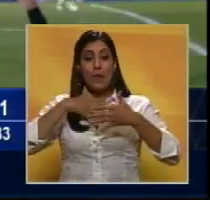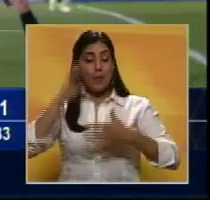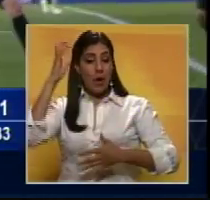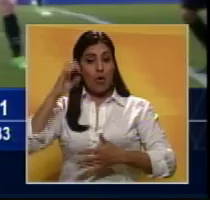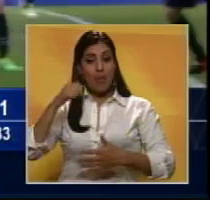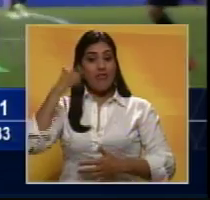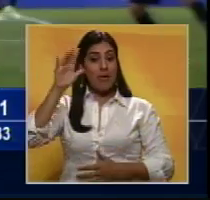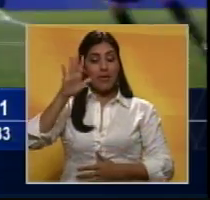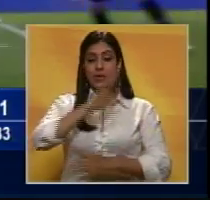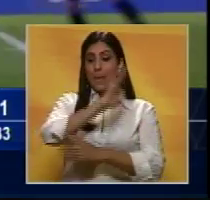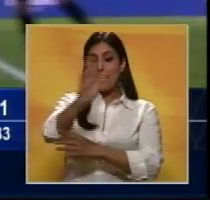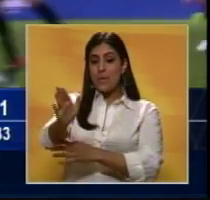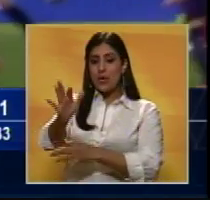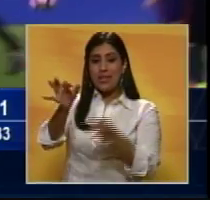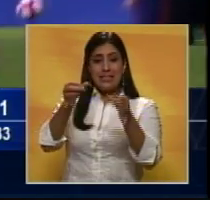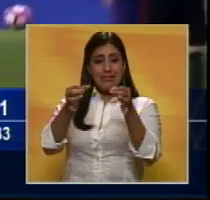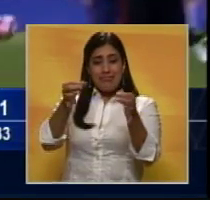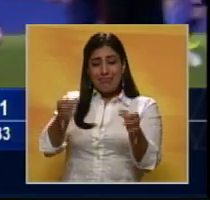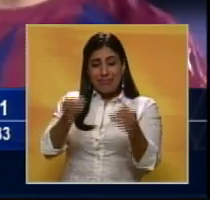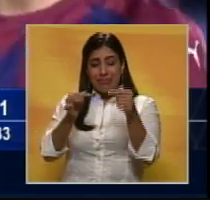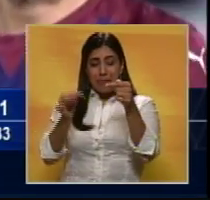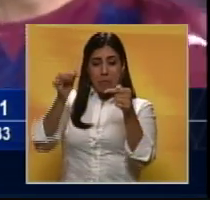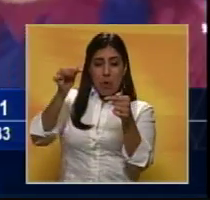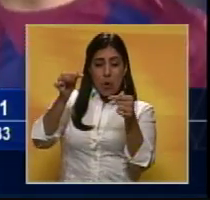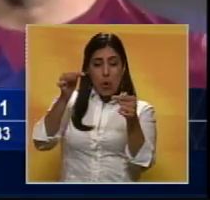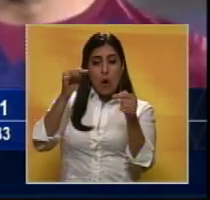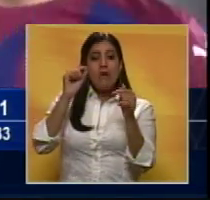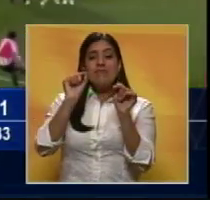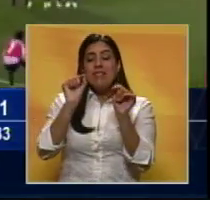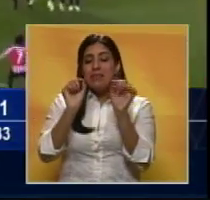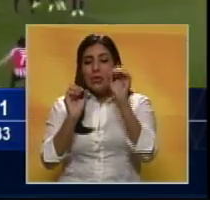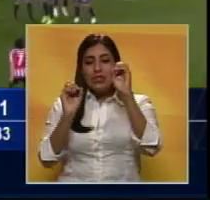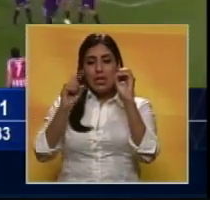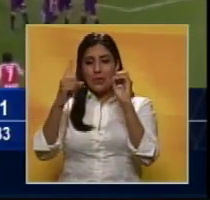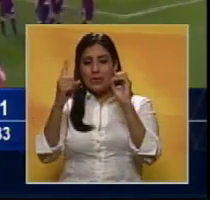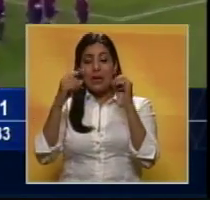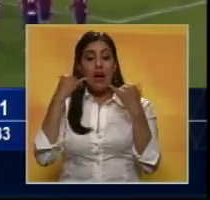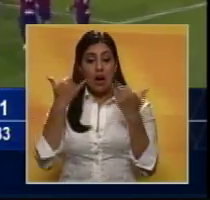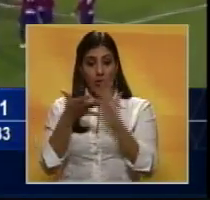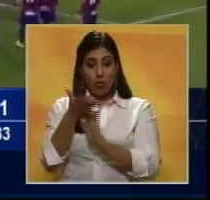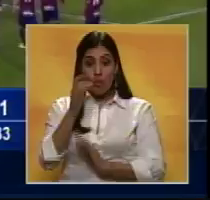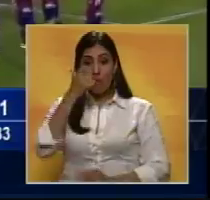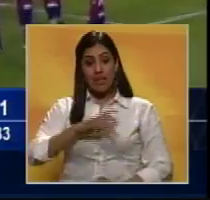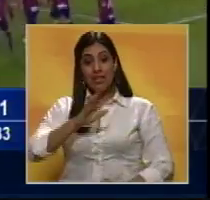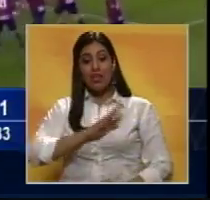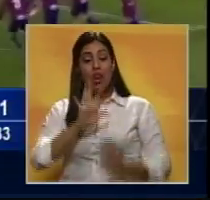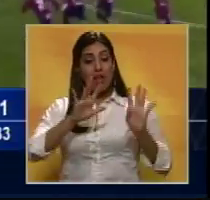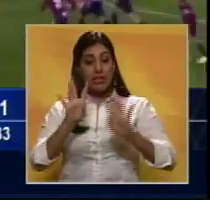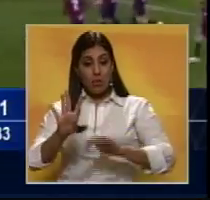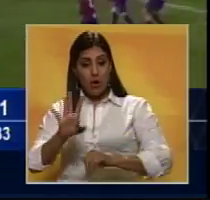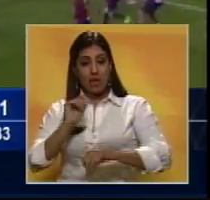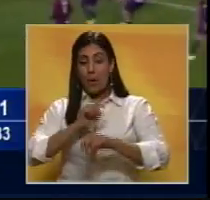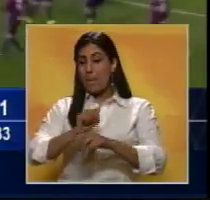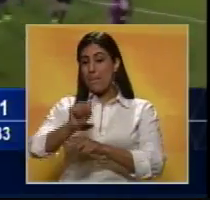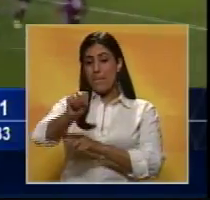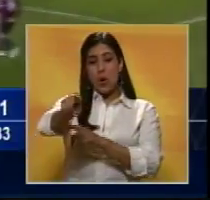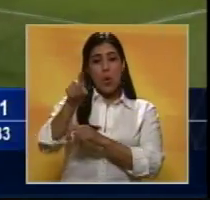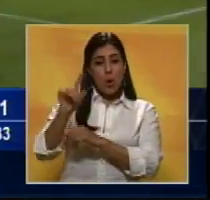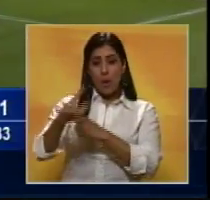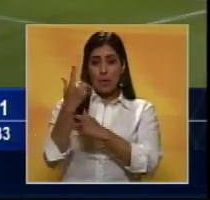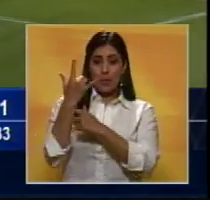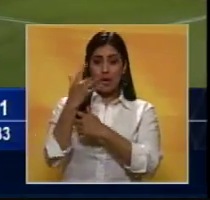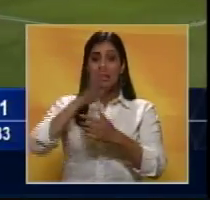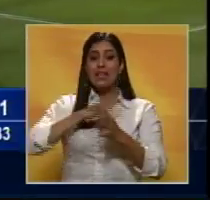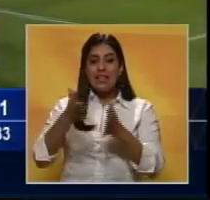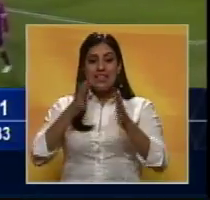League tras derrotar in extremis al Eibar en Ipurúa por la mínima diferencia. Raúl García al 94 le dio el triunfo a los Leones, que